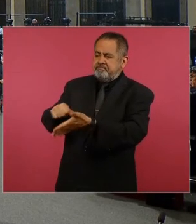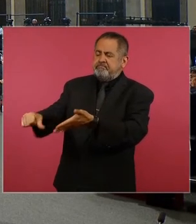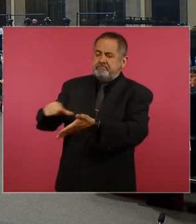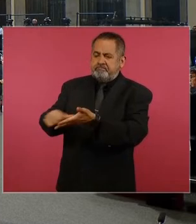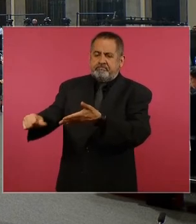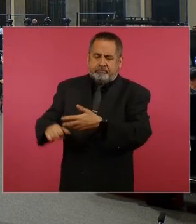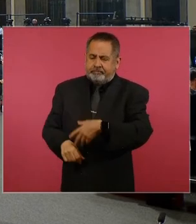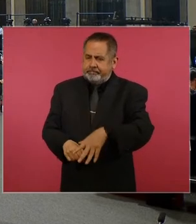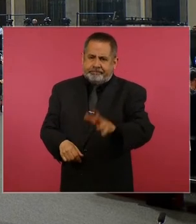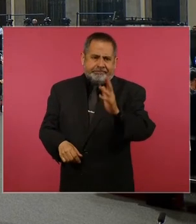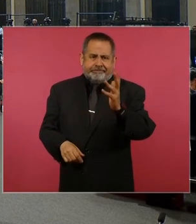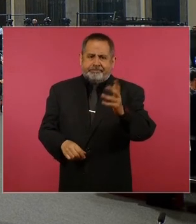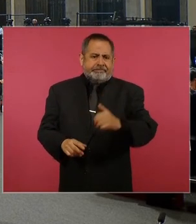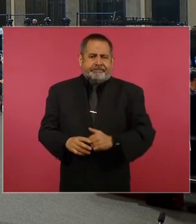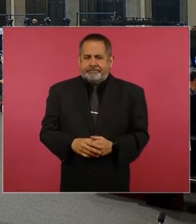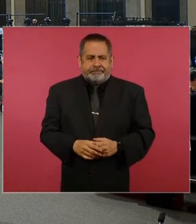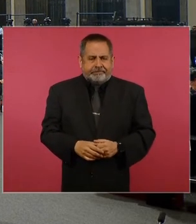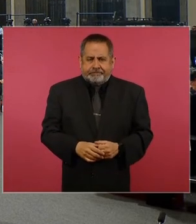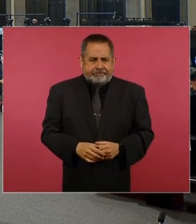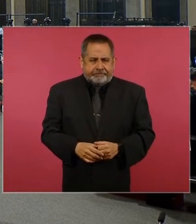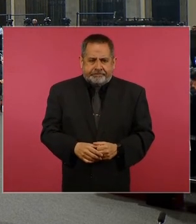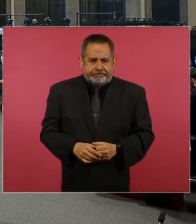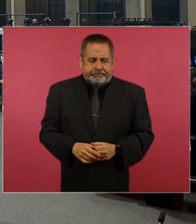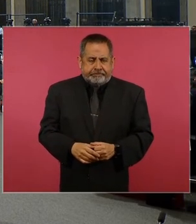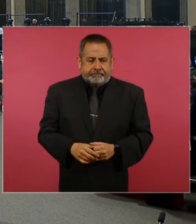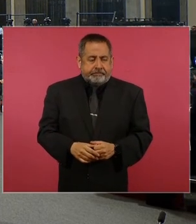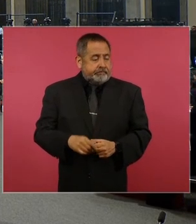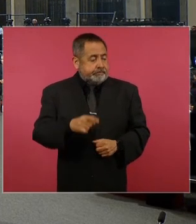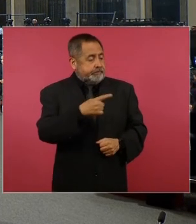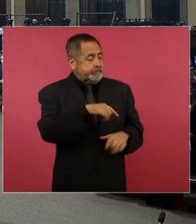porque viven